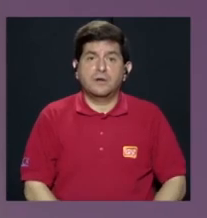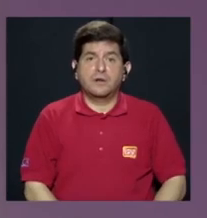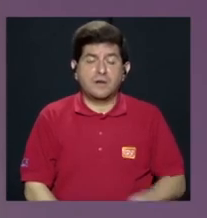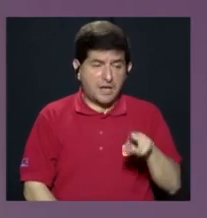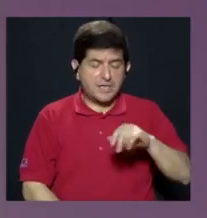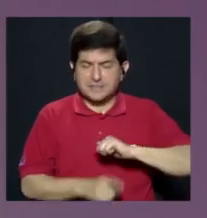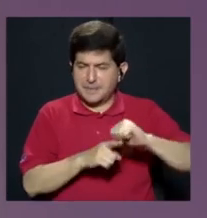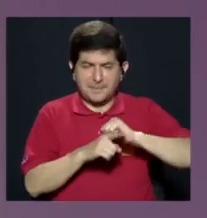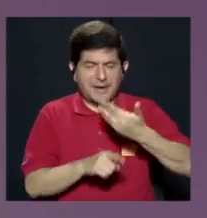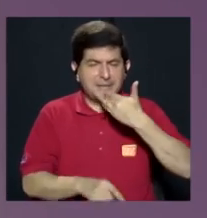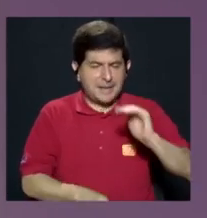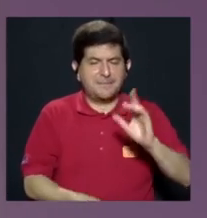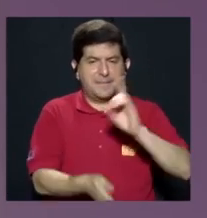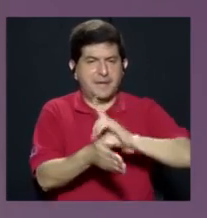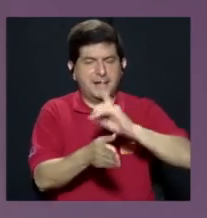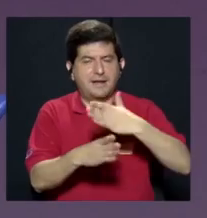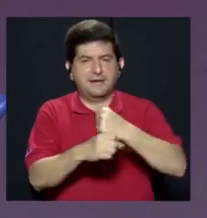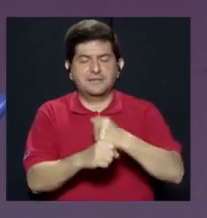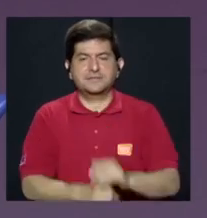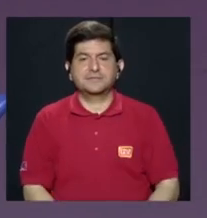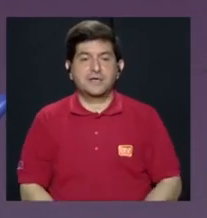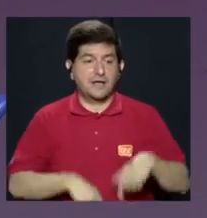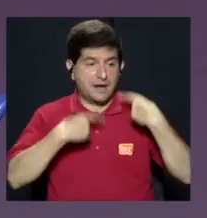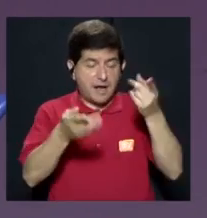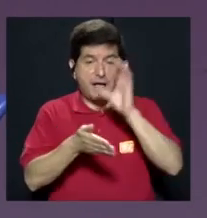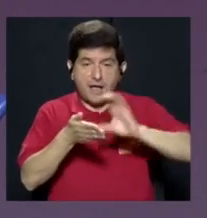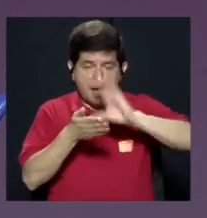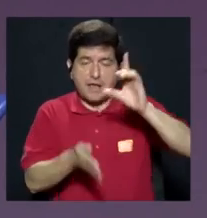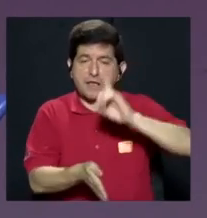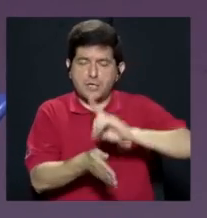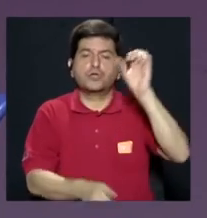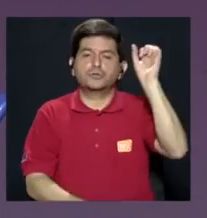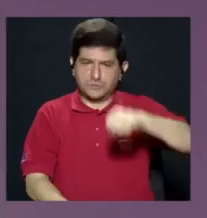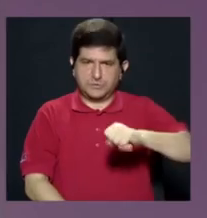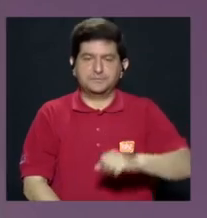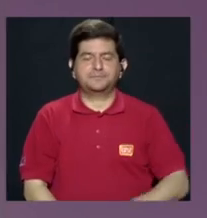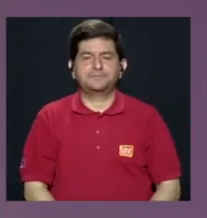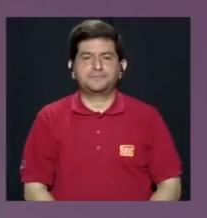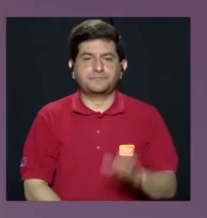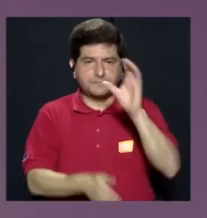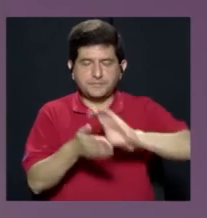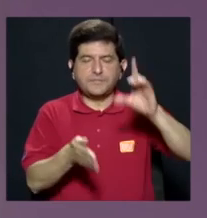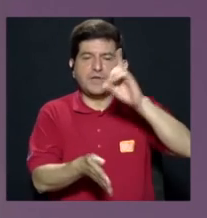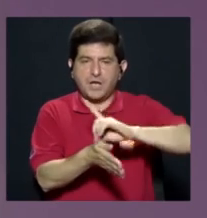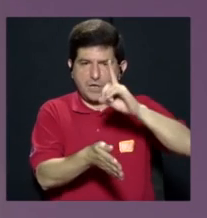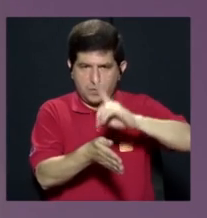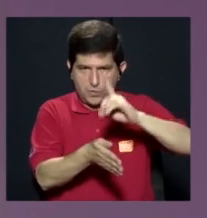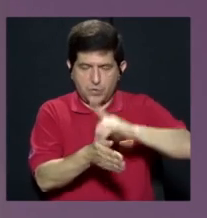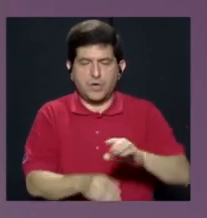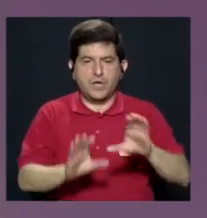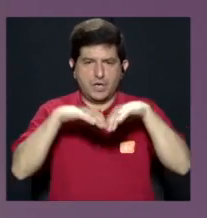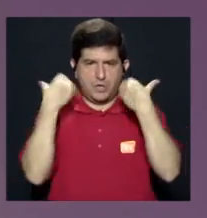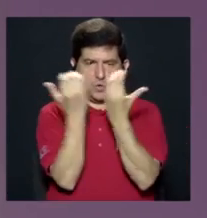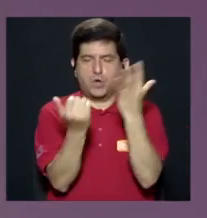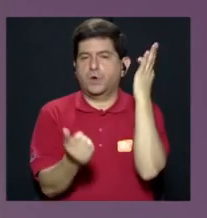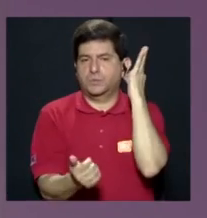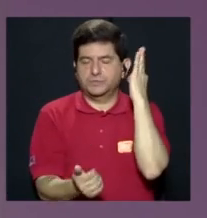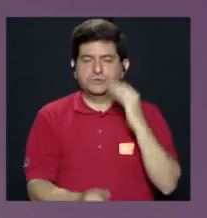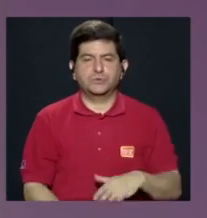una mala praxis médica. ¿Han recurrido al Colegio de Médicos? Claro, el Colegio de Médicos estuvo en la Comisión de la Mujer,